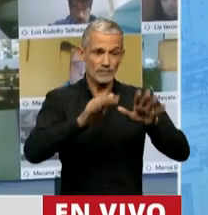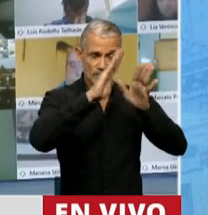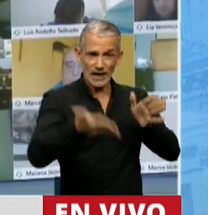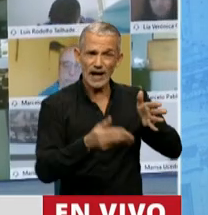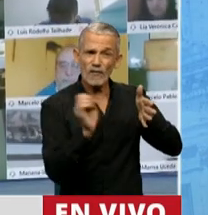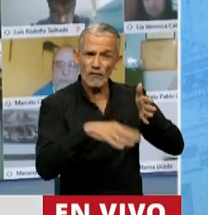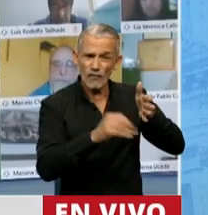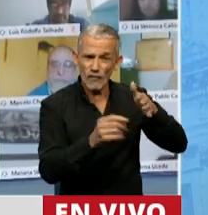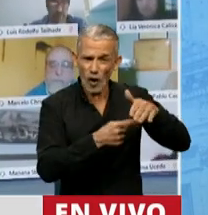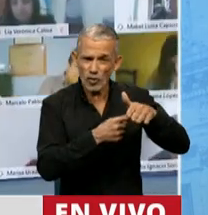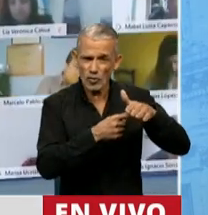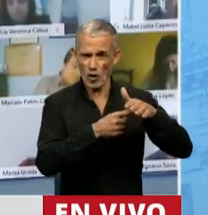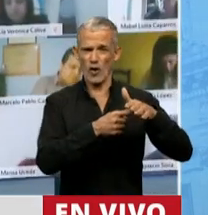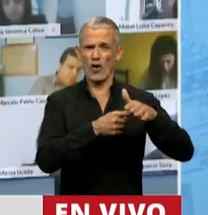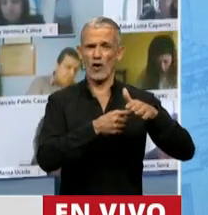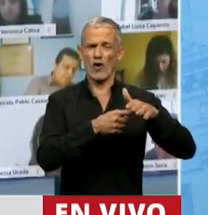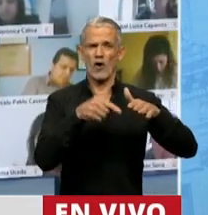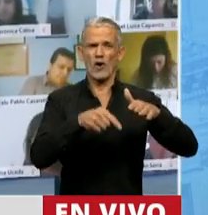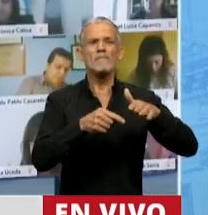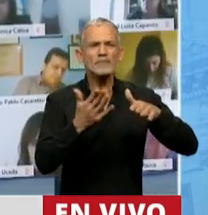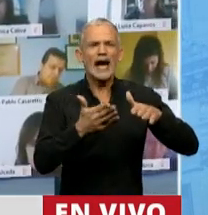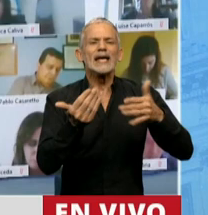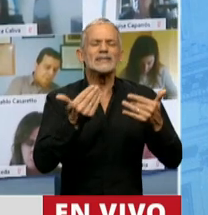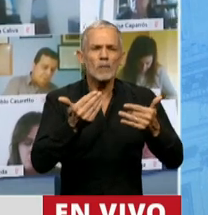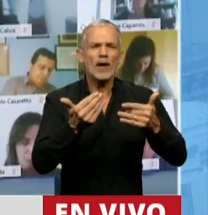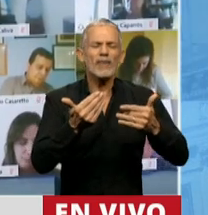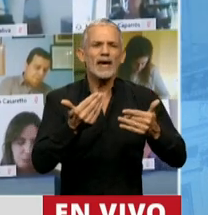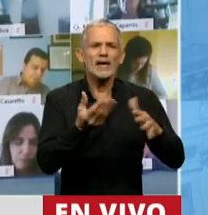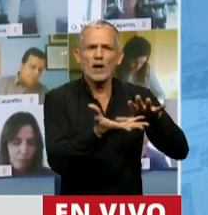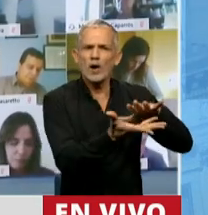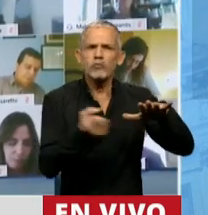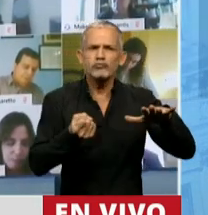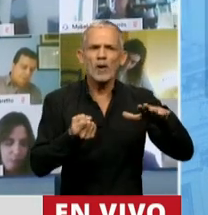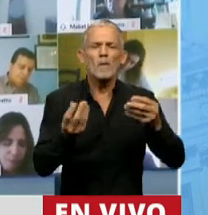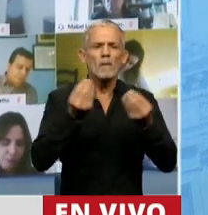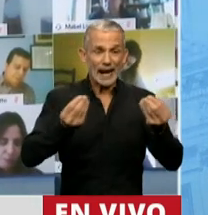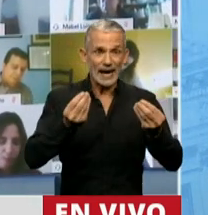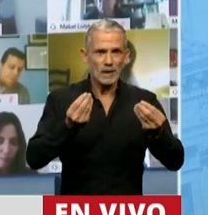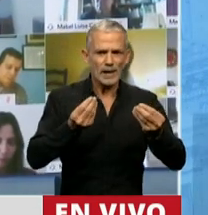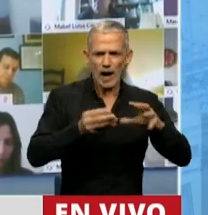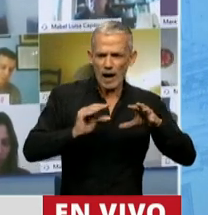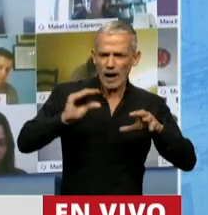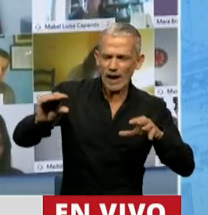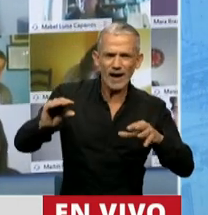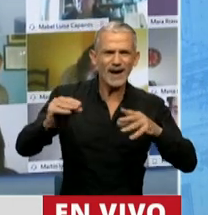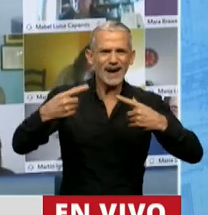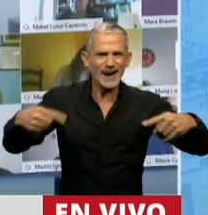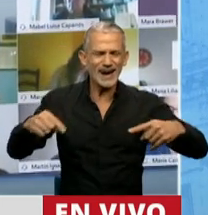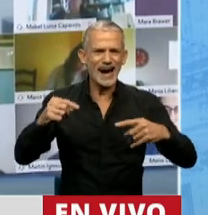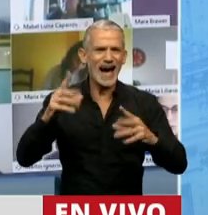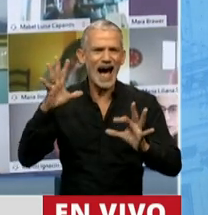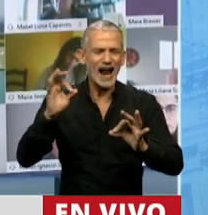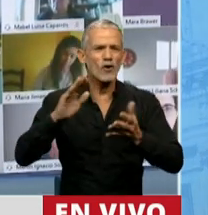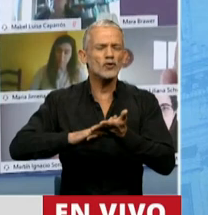de Garantía de Sustentabilidad podría llegar a utilizarse para atender las situaciones derivadas de la